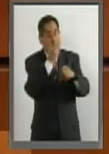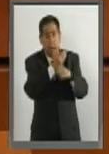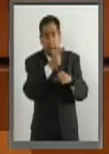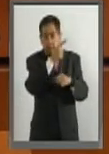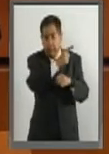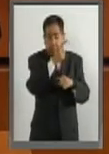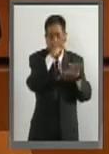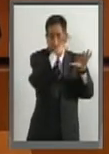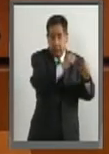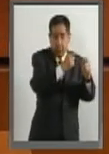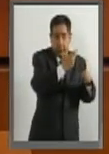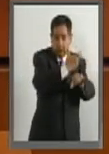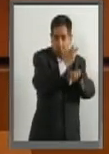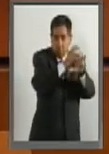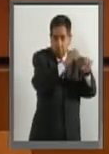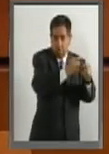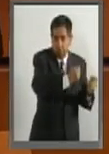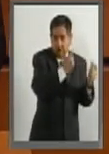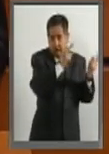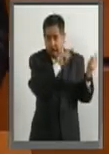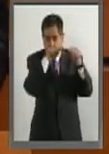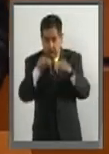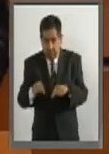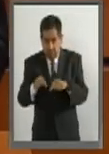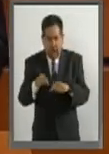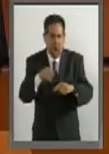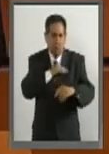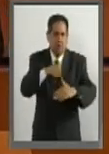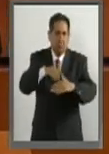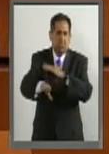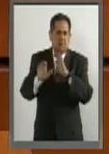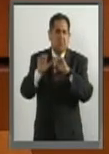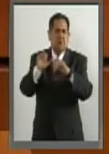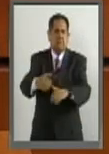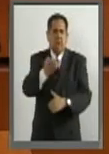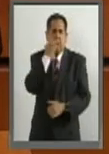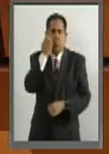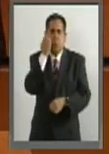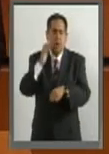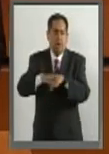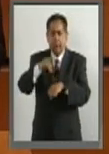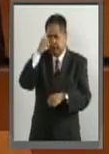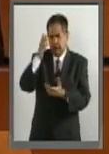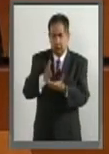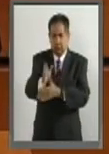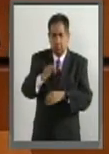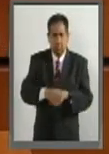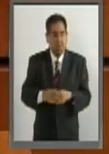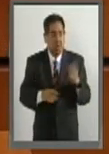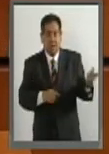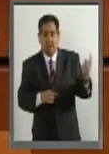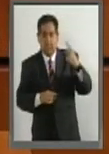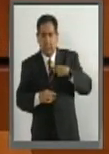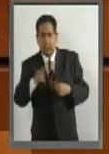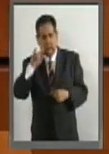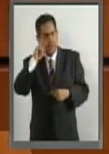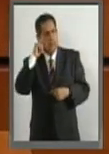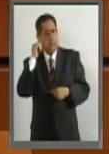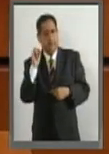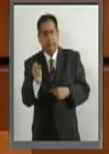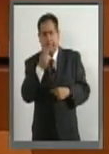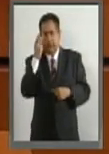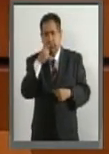mexicanos deportados de los Estados Unidos. Esta iniciativa proviene de un enorme agravio en contra de México, el